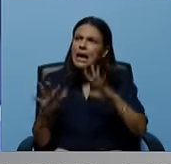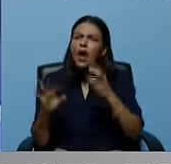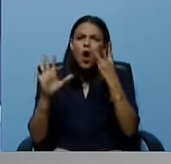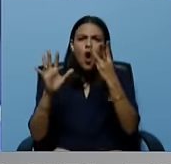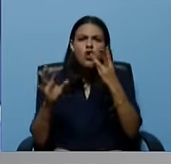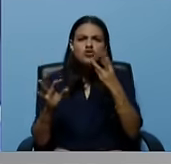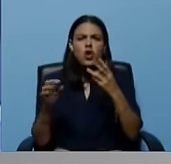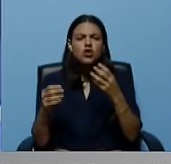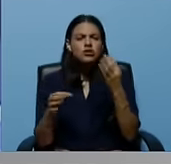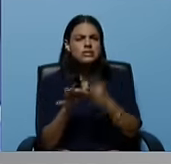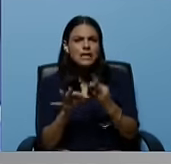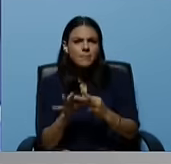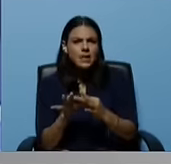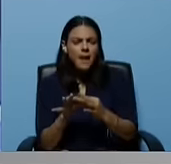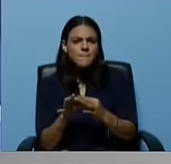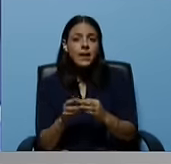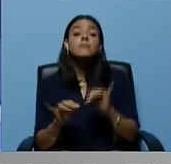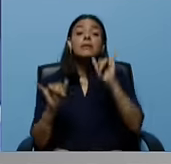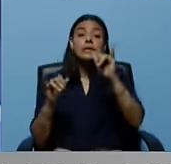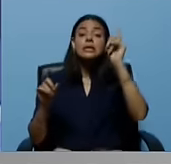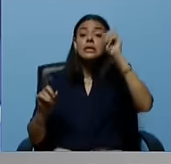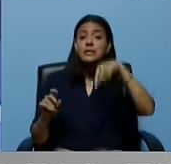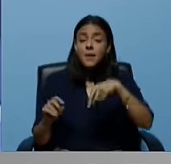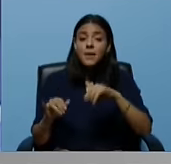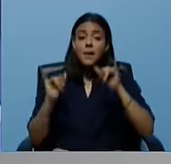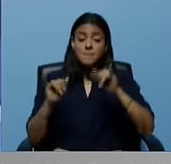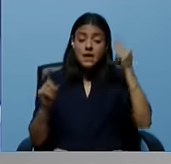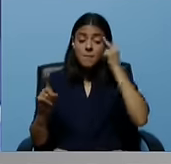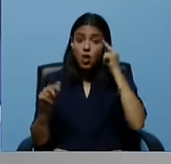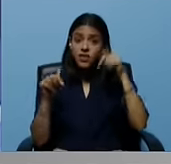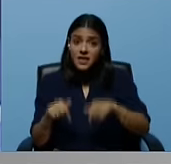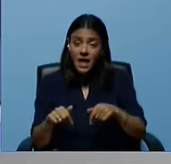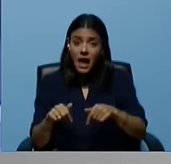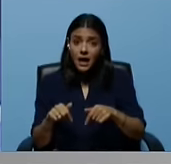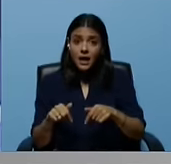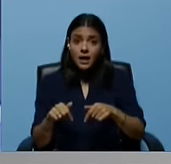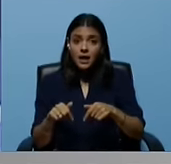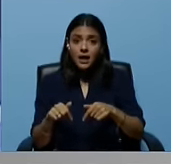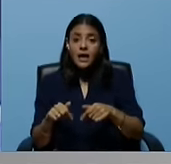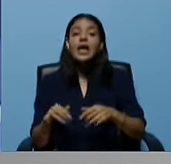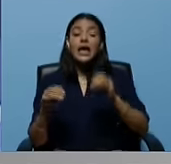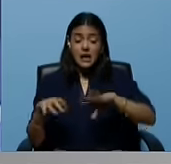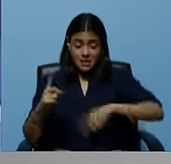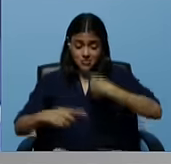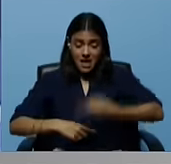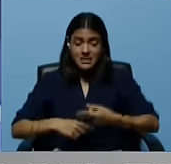septiembre, y el mismo día, la víspera de su partida.